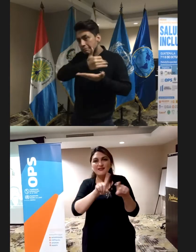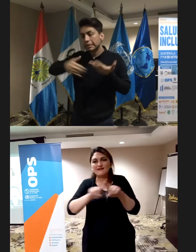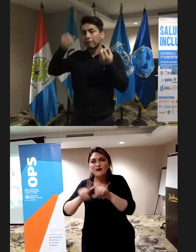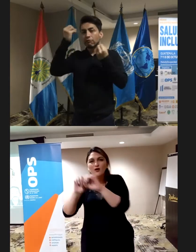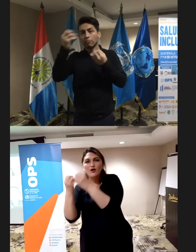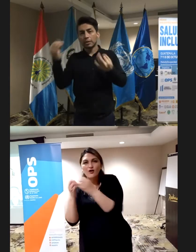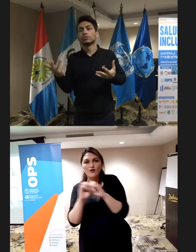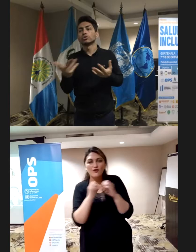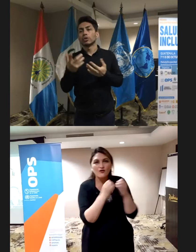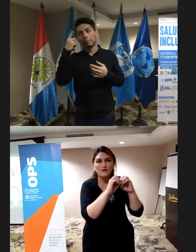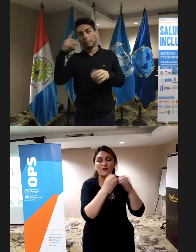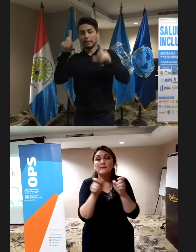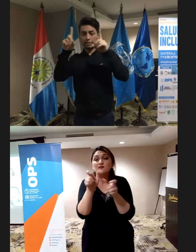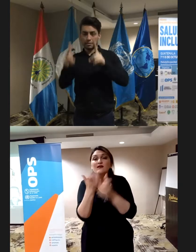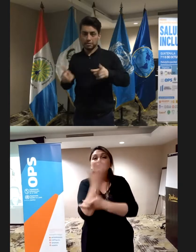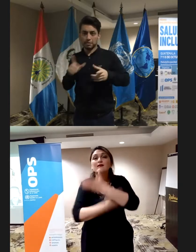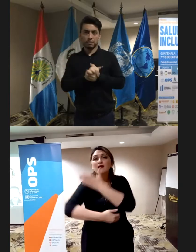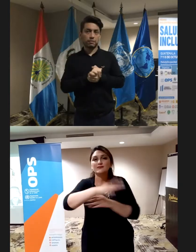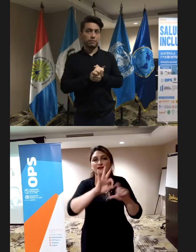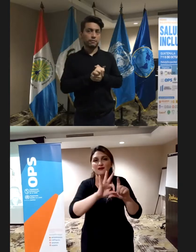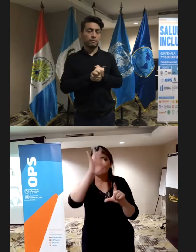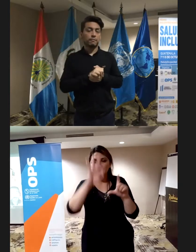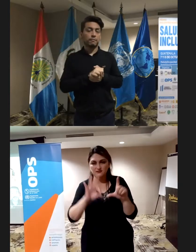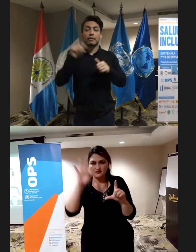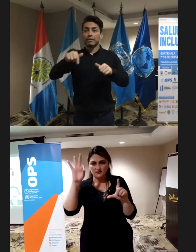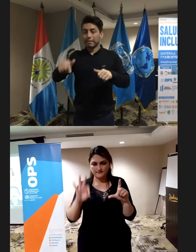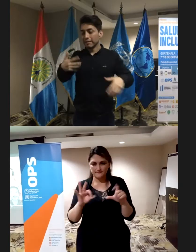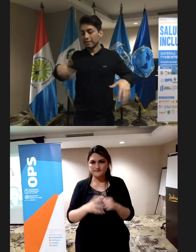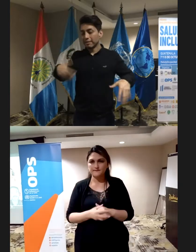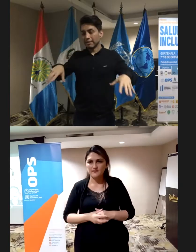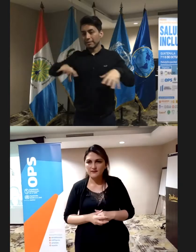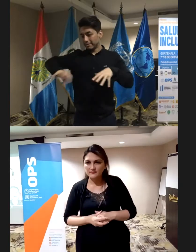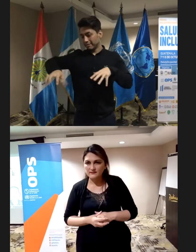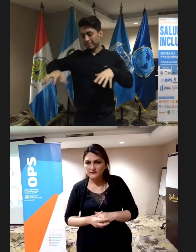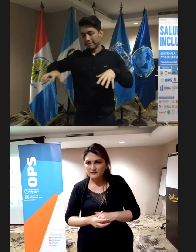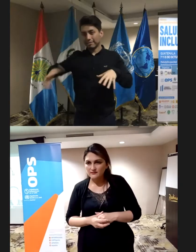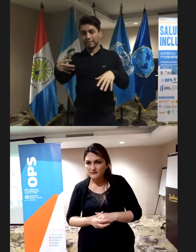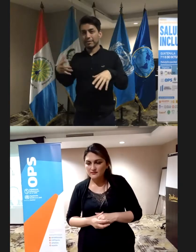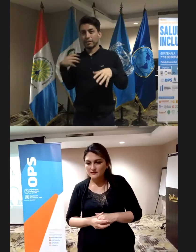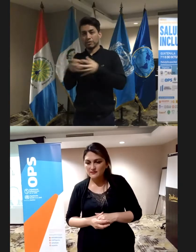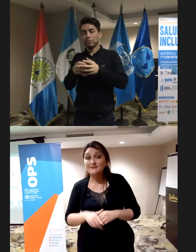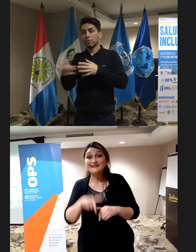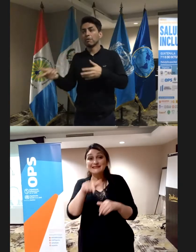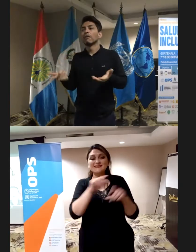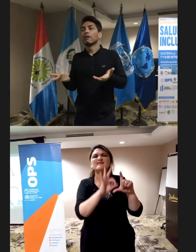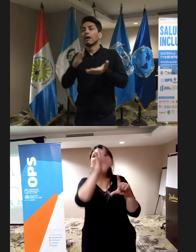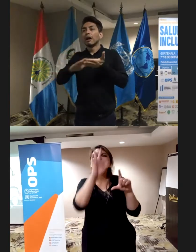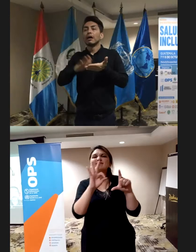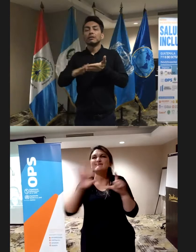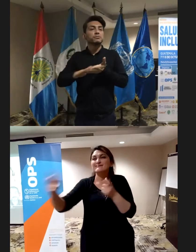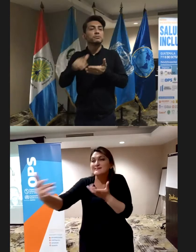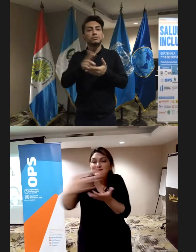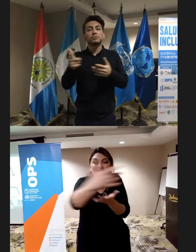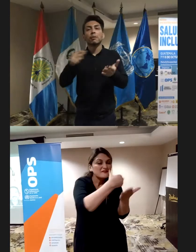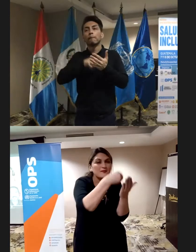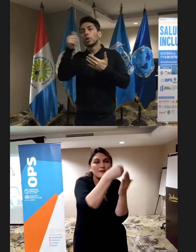por discapacidad. Al nivel local, los datos se recopilan para mejorar el diseño de los programas.